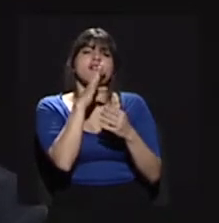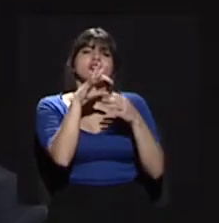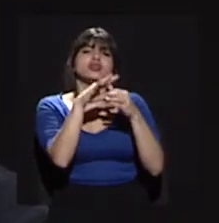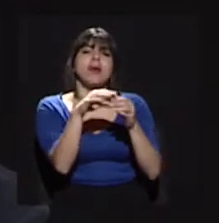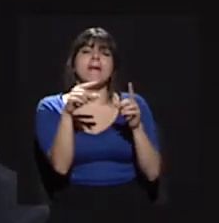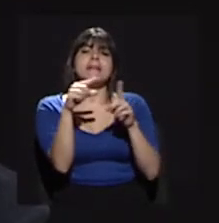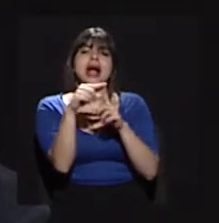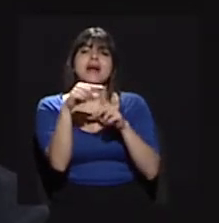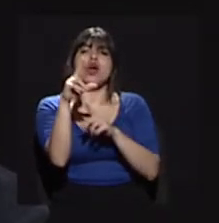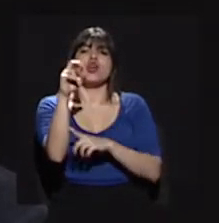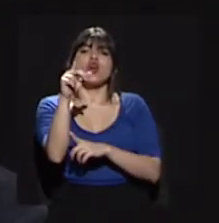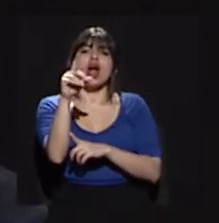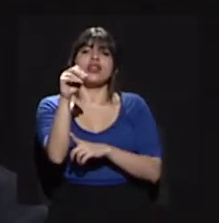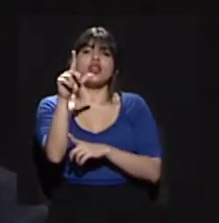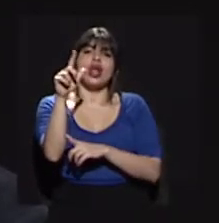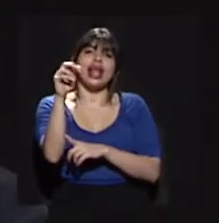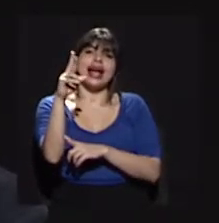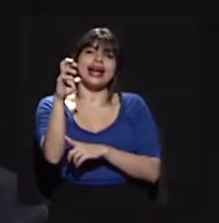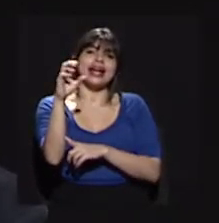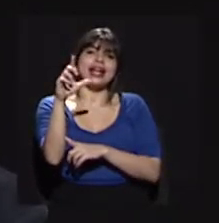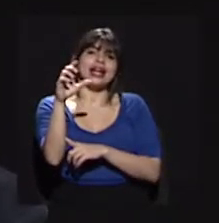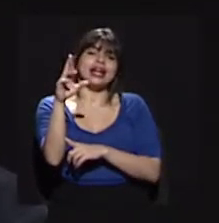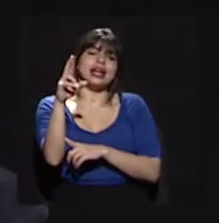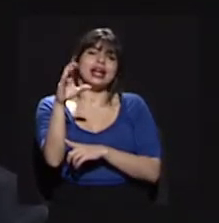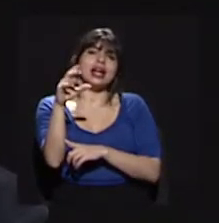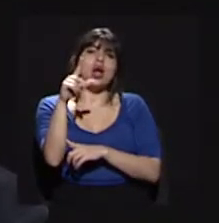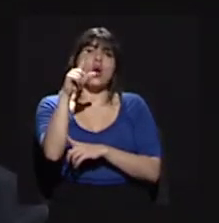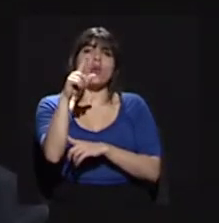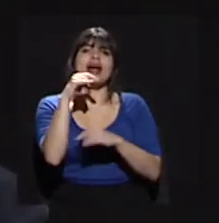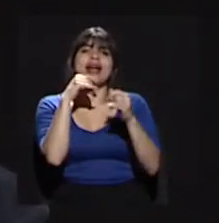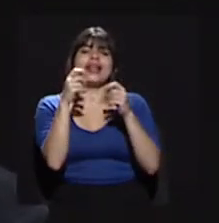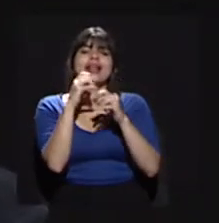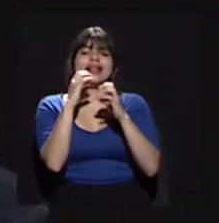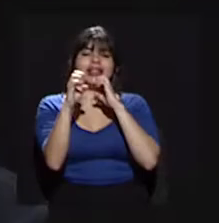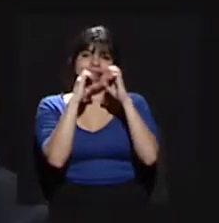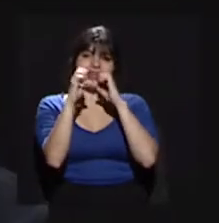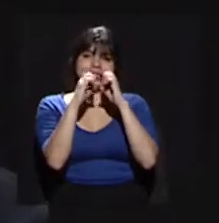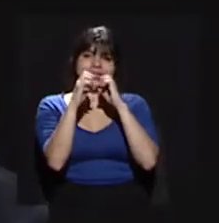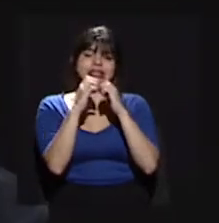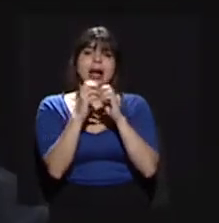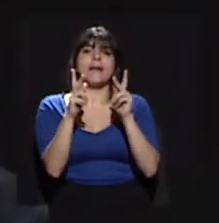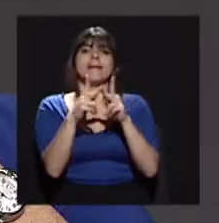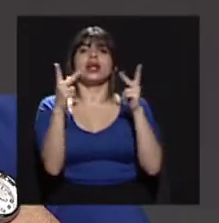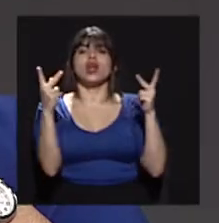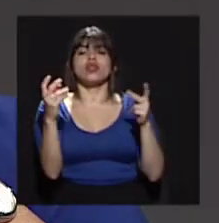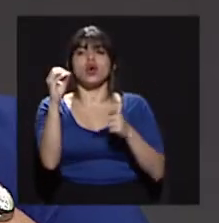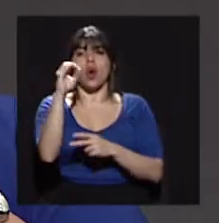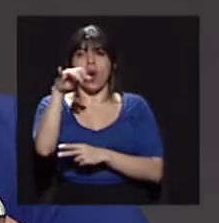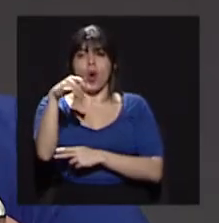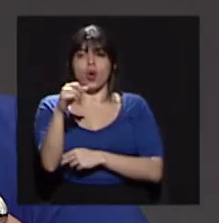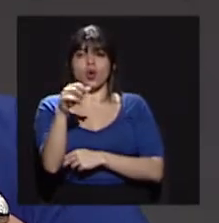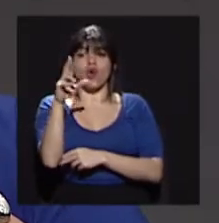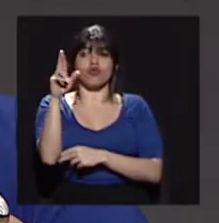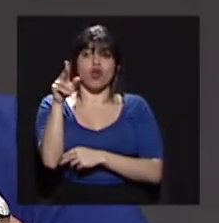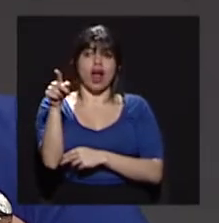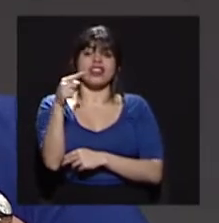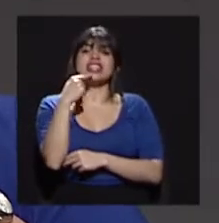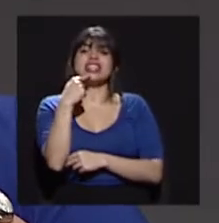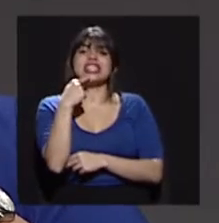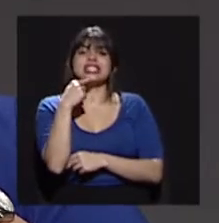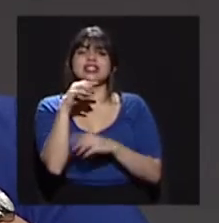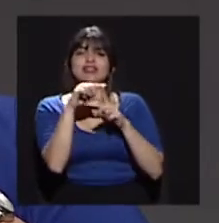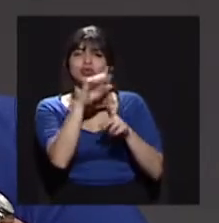la que en una entrevista en el periódico ojo sobre su gobierno dice don rolando es un